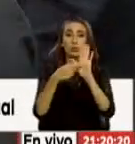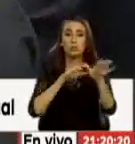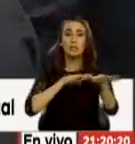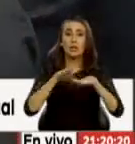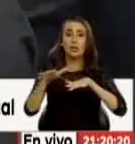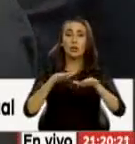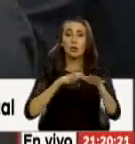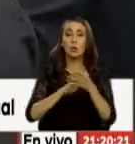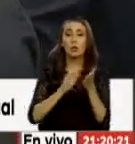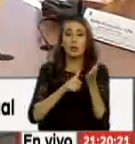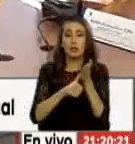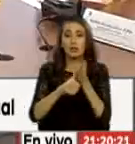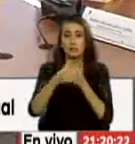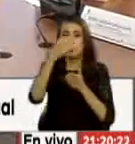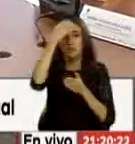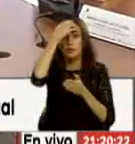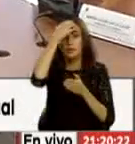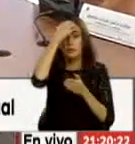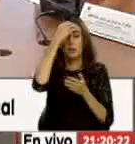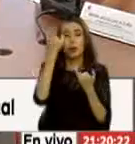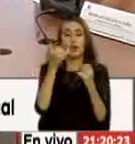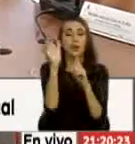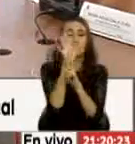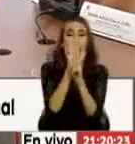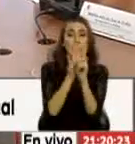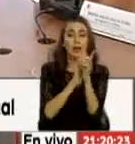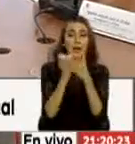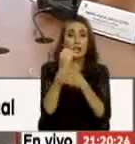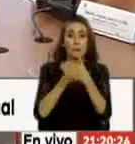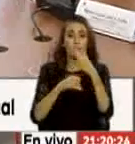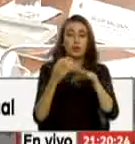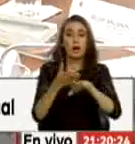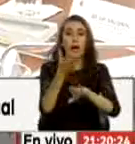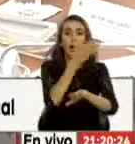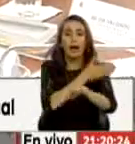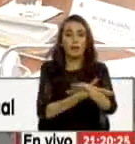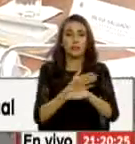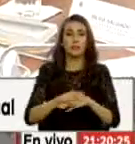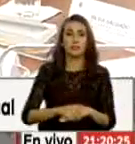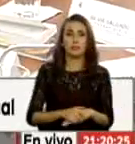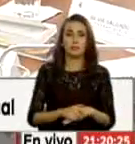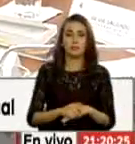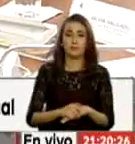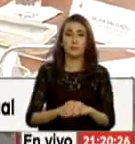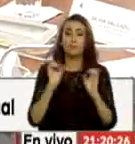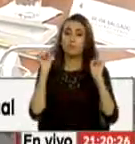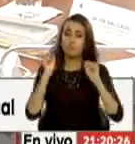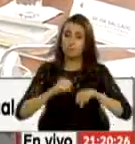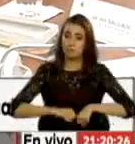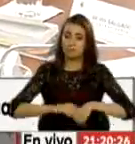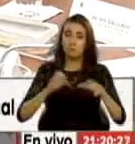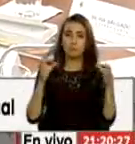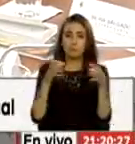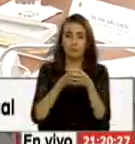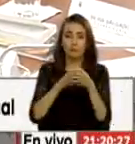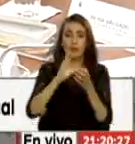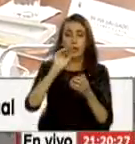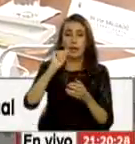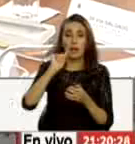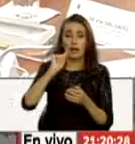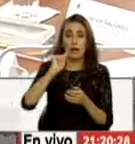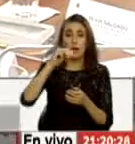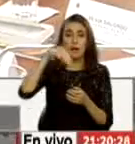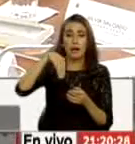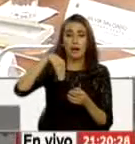frente del ministerio ante las denuncias de abuso sexual en escuelas y colegios. Comparecimos a la Comisión Ampetra. Se hizo